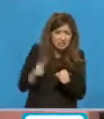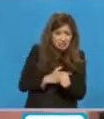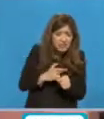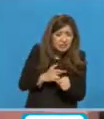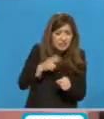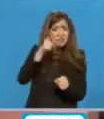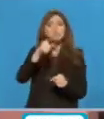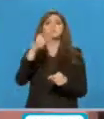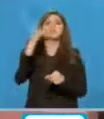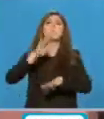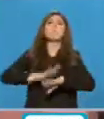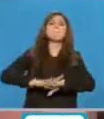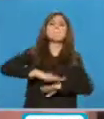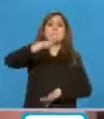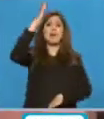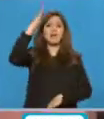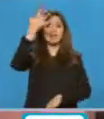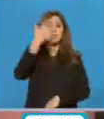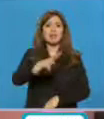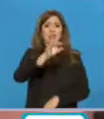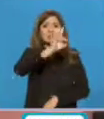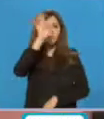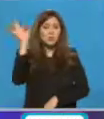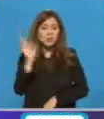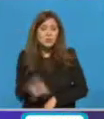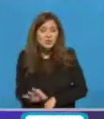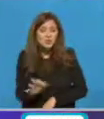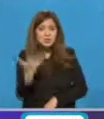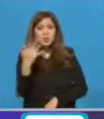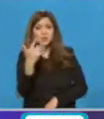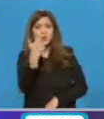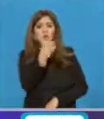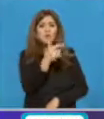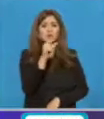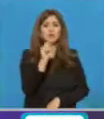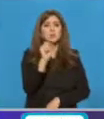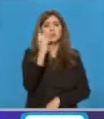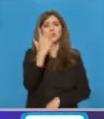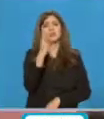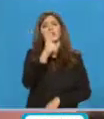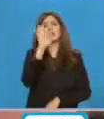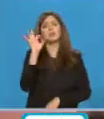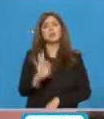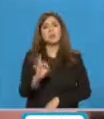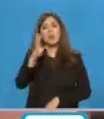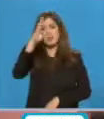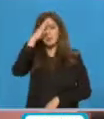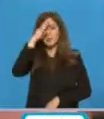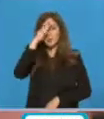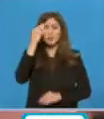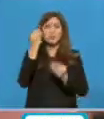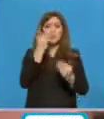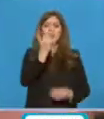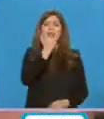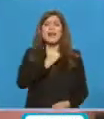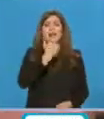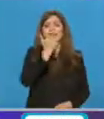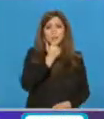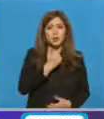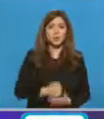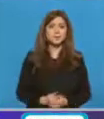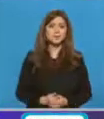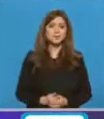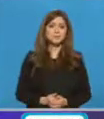está pasando este 10%. Estamos Claro. hablando que es 12.5%. Pues muchísimo. Muchísimo. Oye, ¿y aguas de sabor